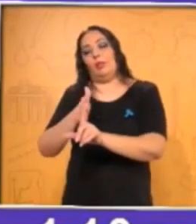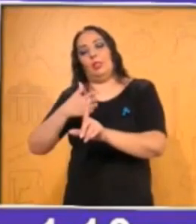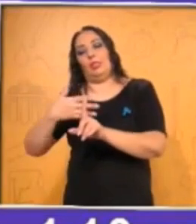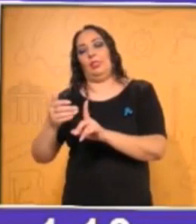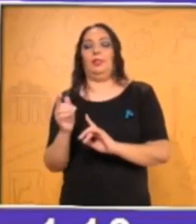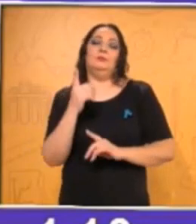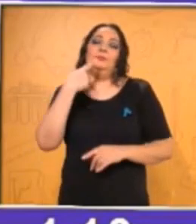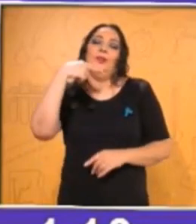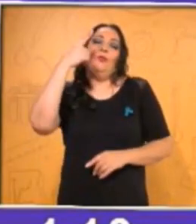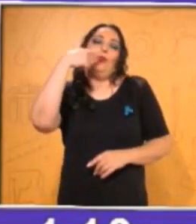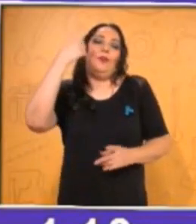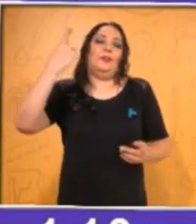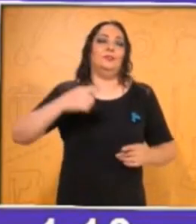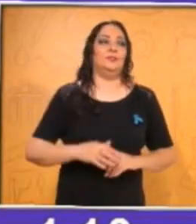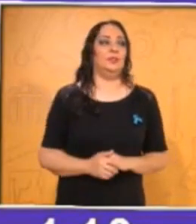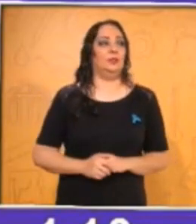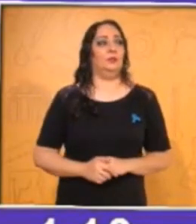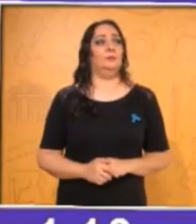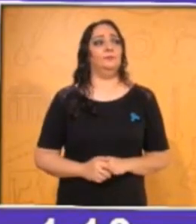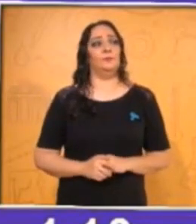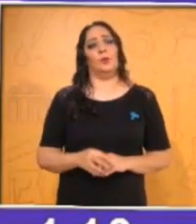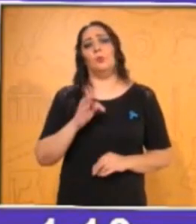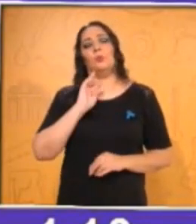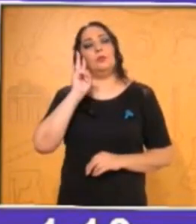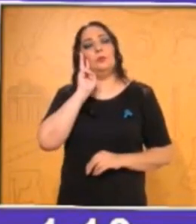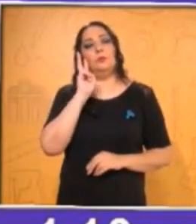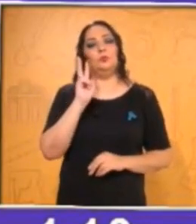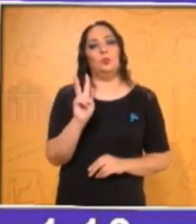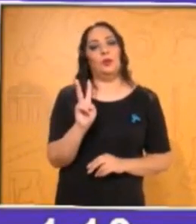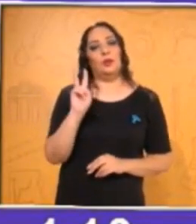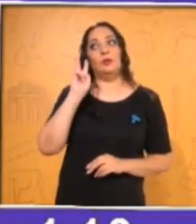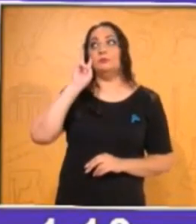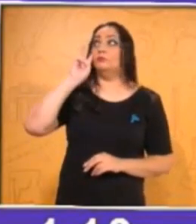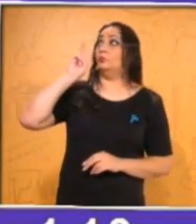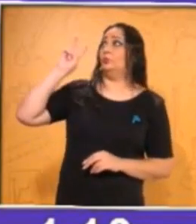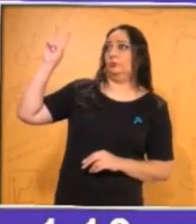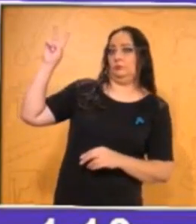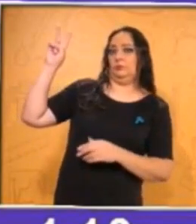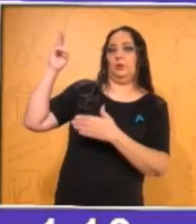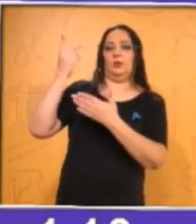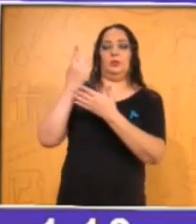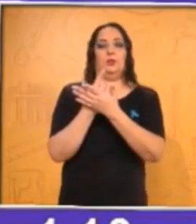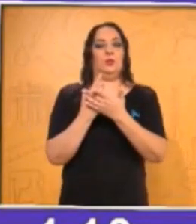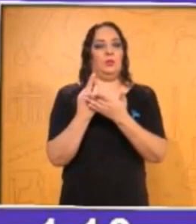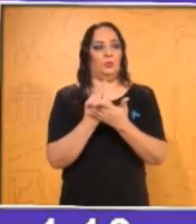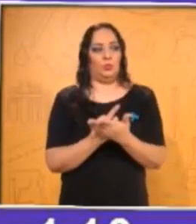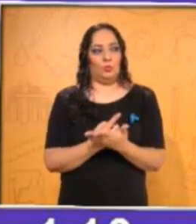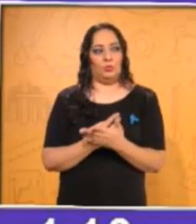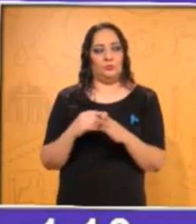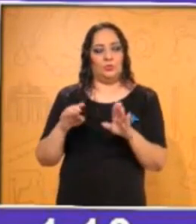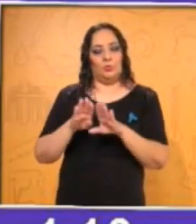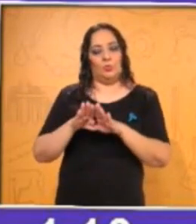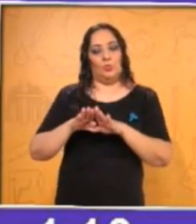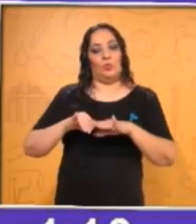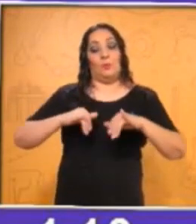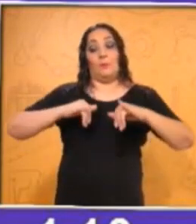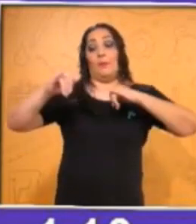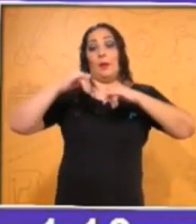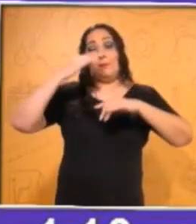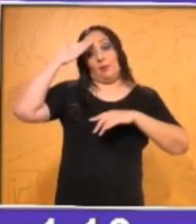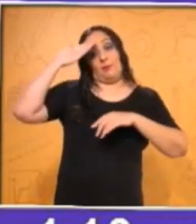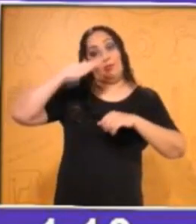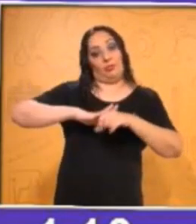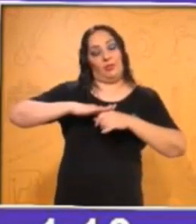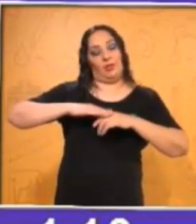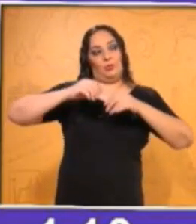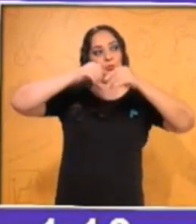de sencillo. Ahí podemos ver una imagen. Ahí podemos ver una imagen que es un mapa mental también. Es un